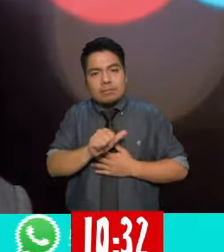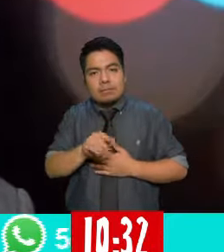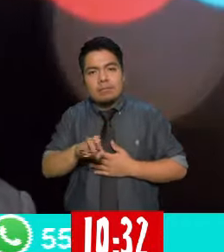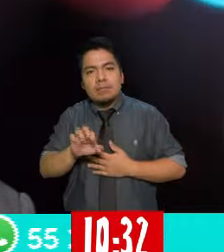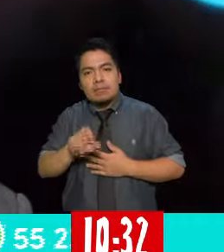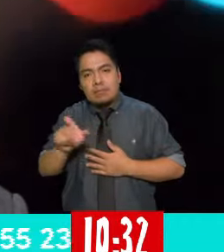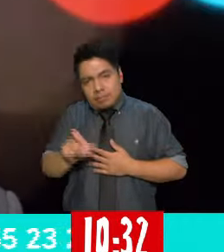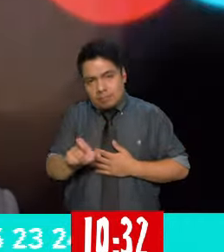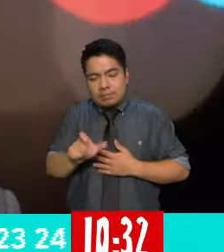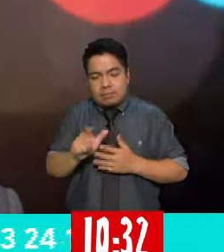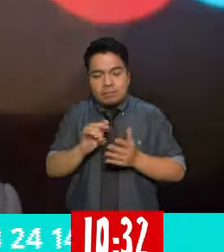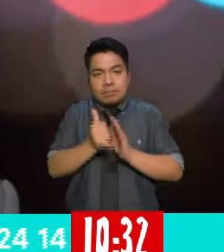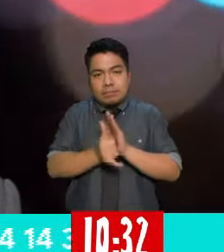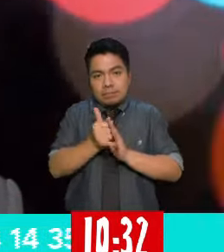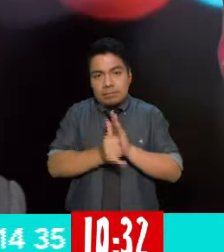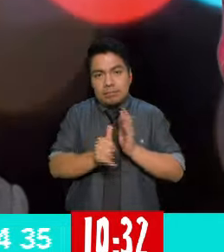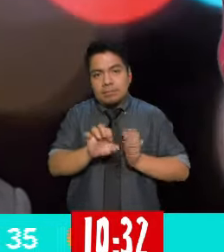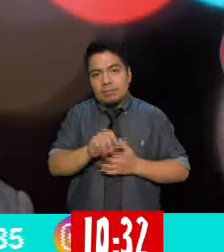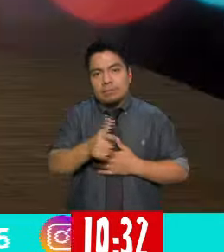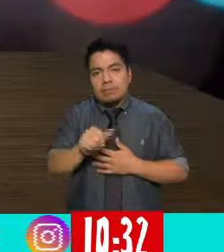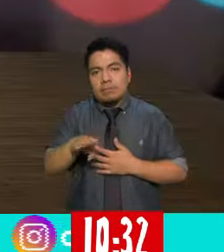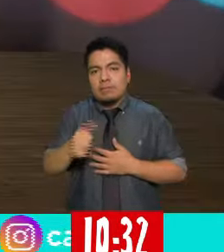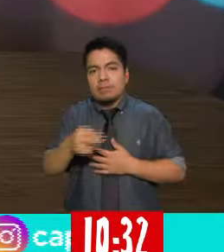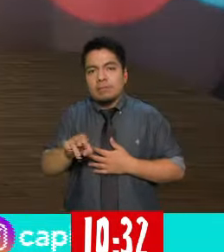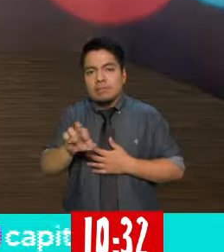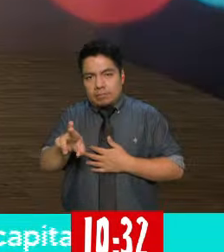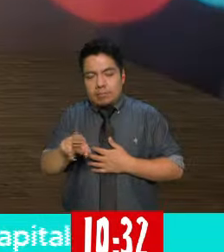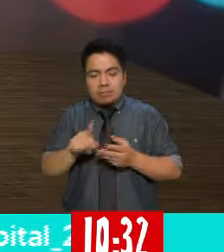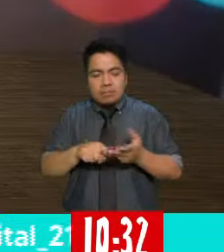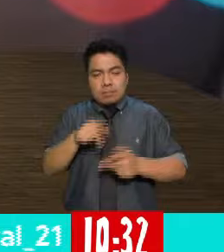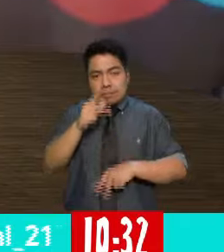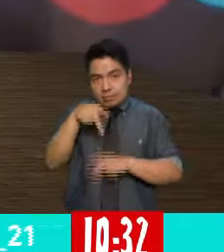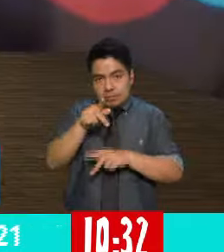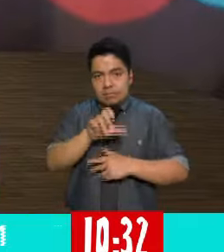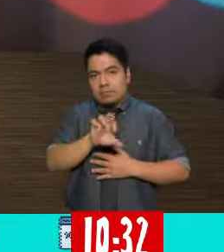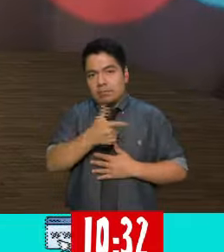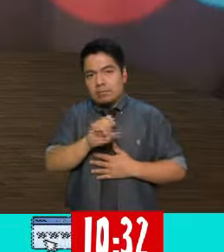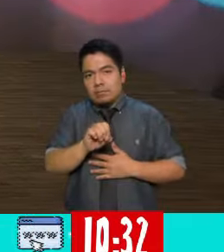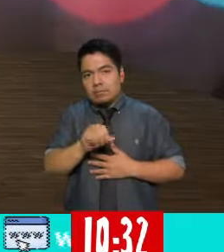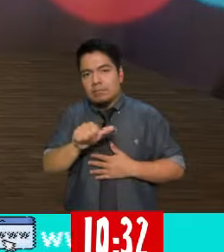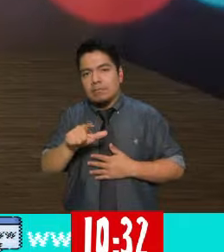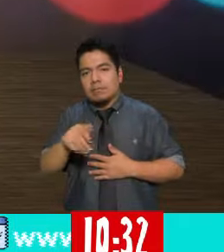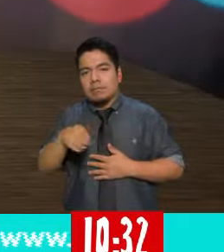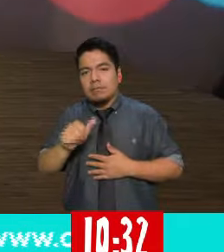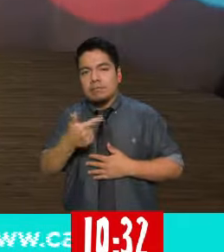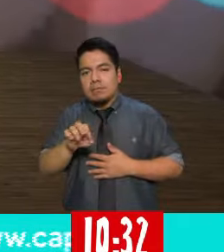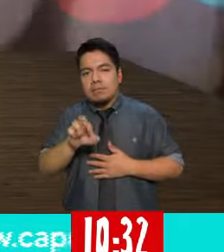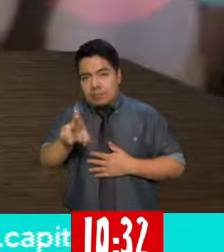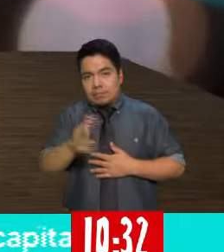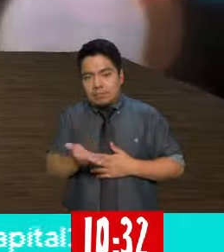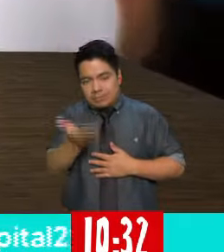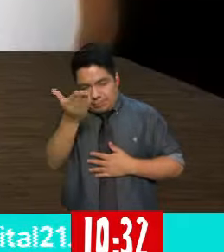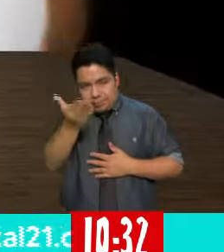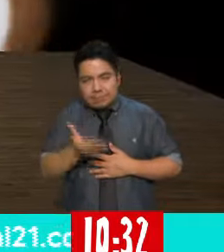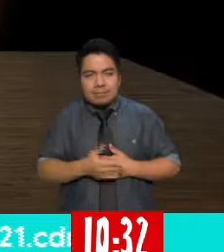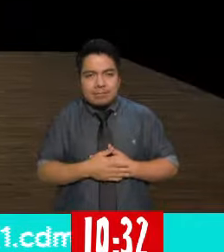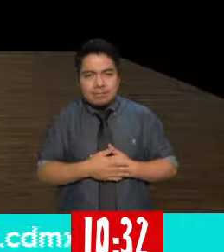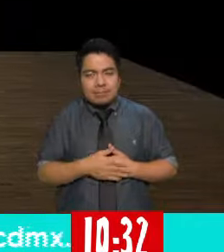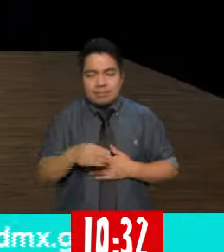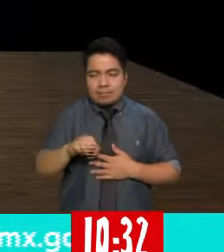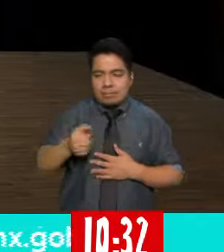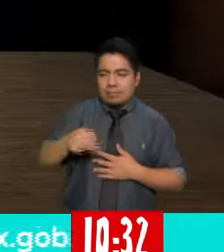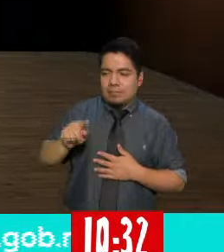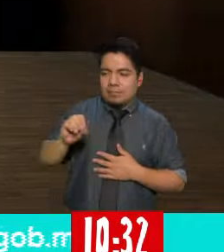X, en YouTube igual como Sergio Almaguer y en TikTok igual como Sergio Almaguer. Ahí estamos. Pues los dejamos con Sergio y